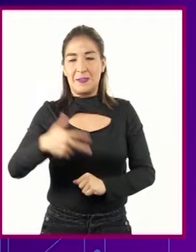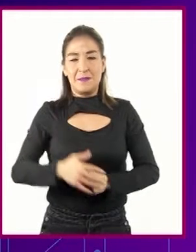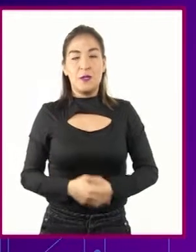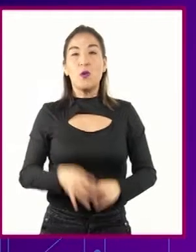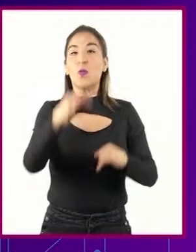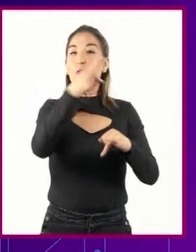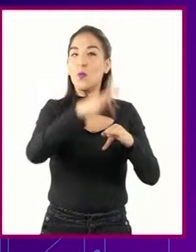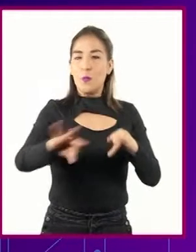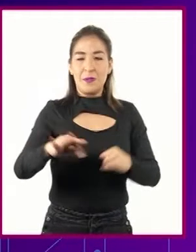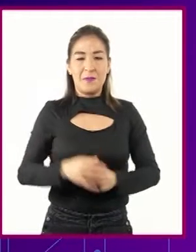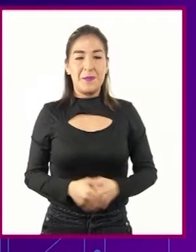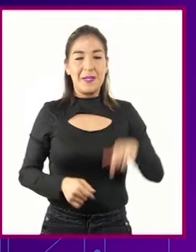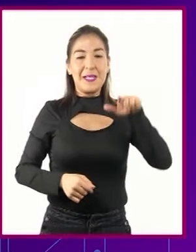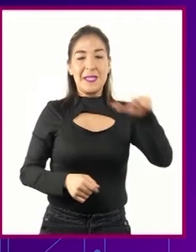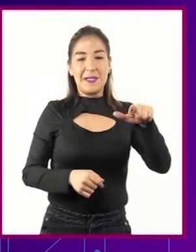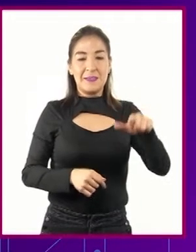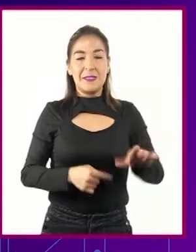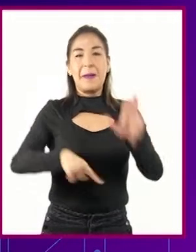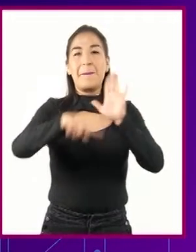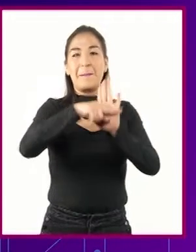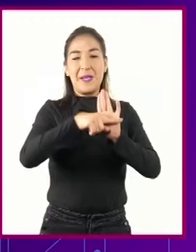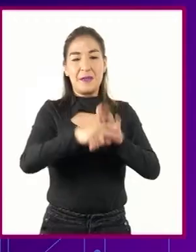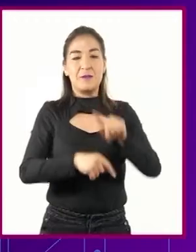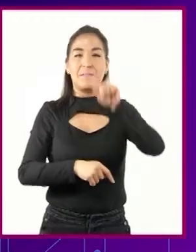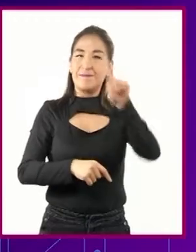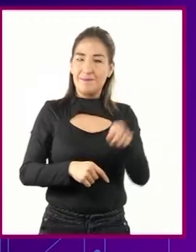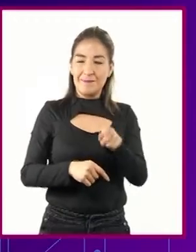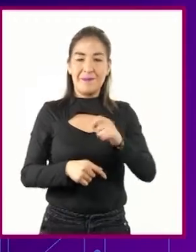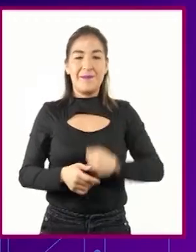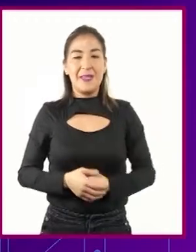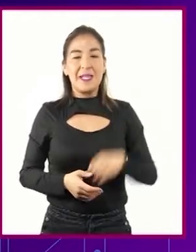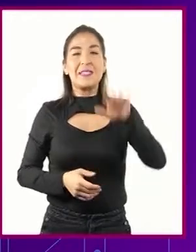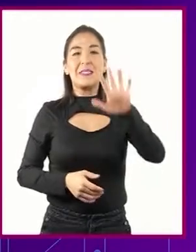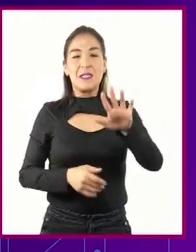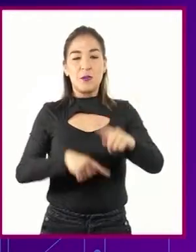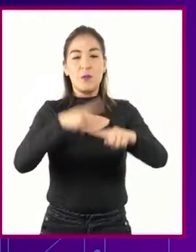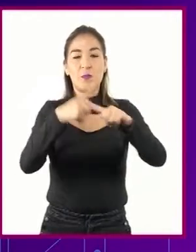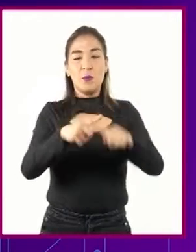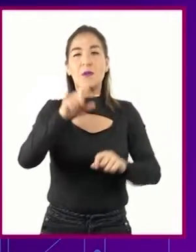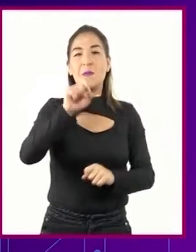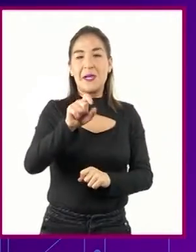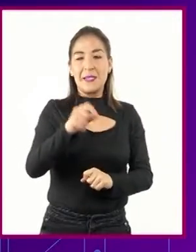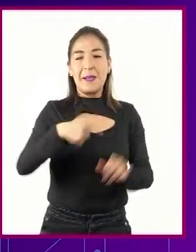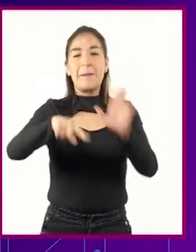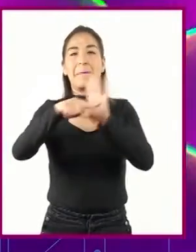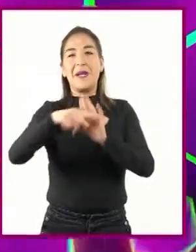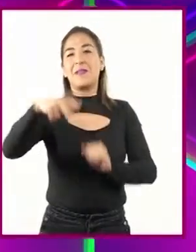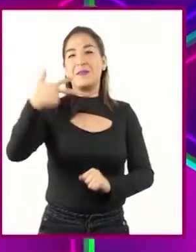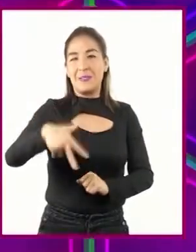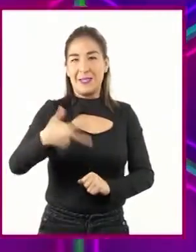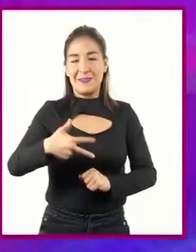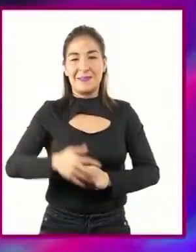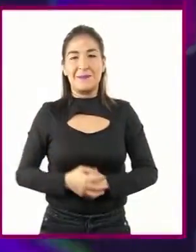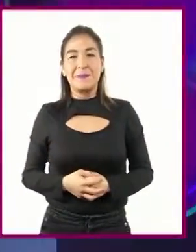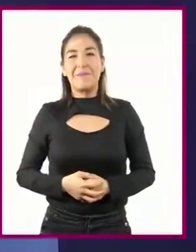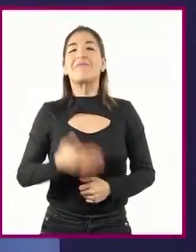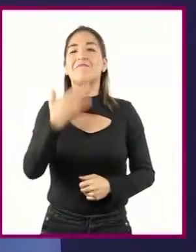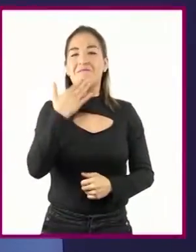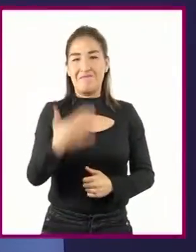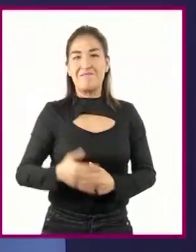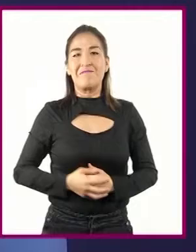la última es 17 menos, entre paréntesis, 5 por 20, menos 13.